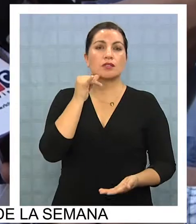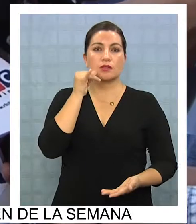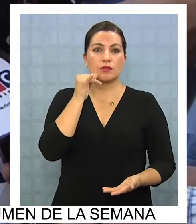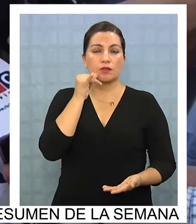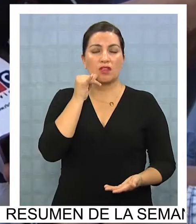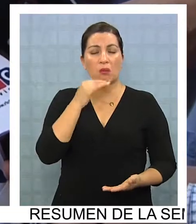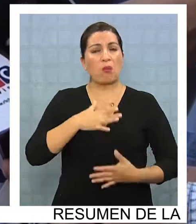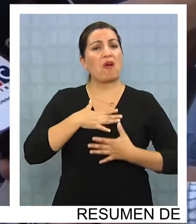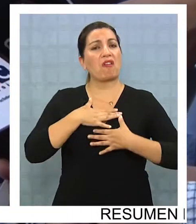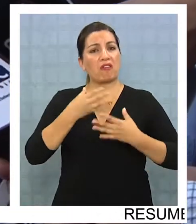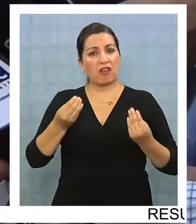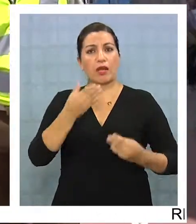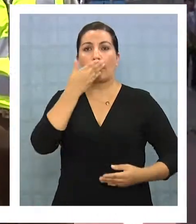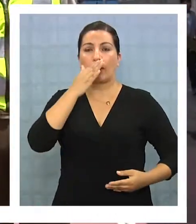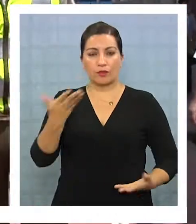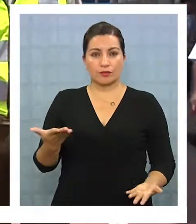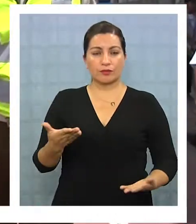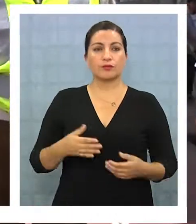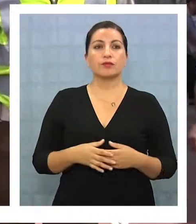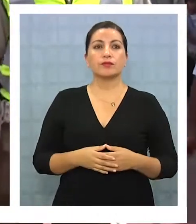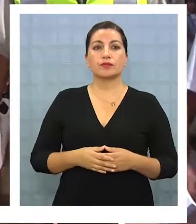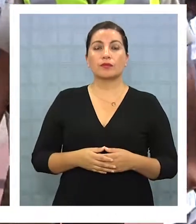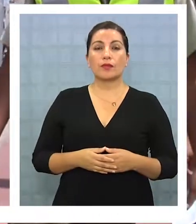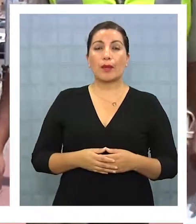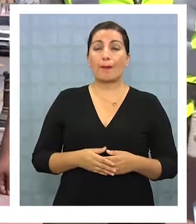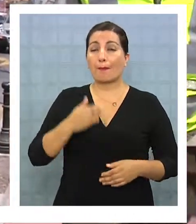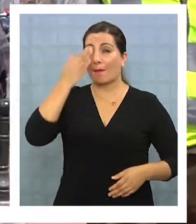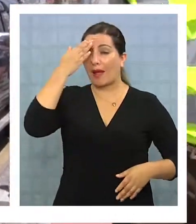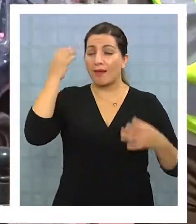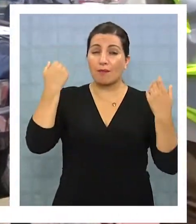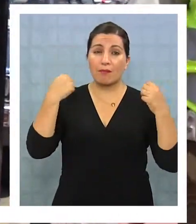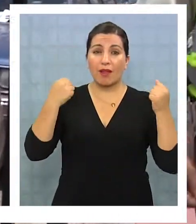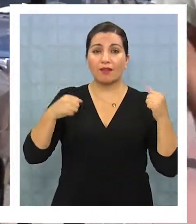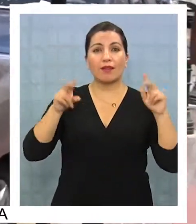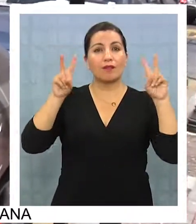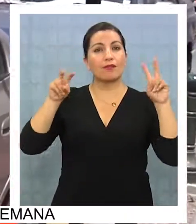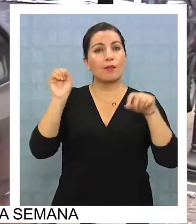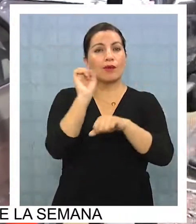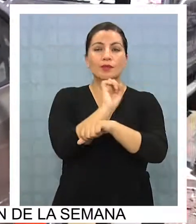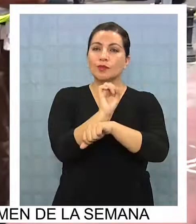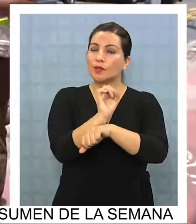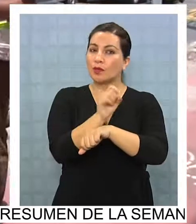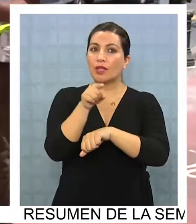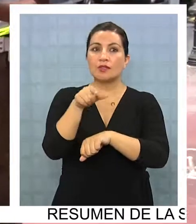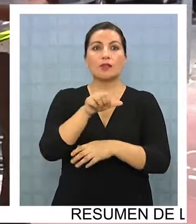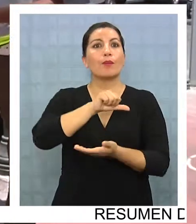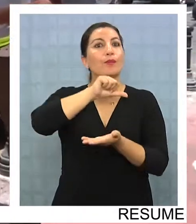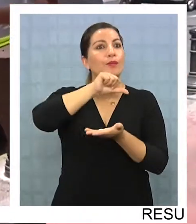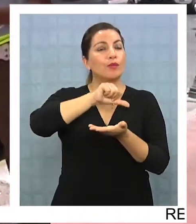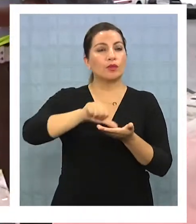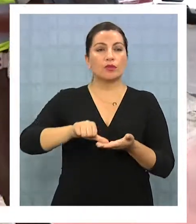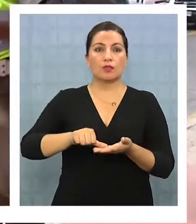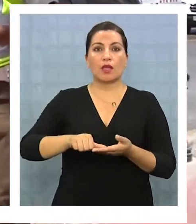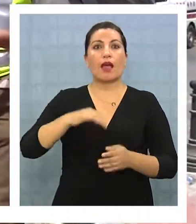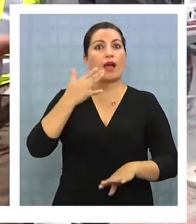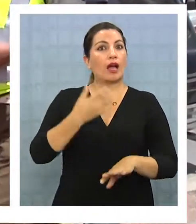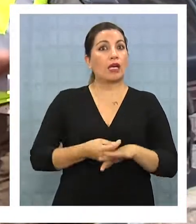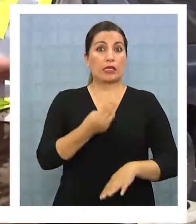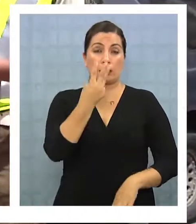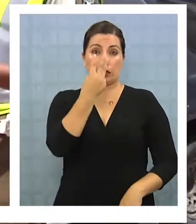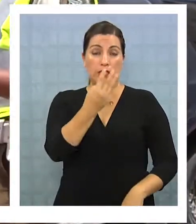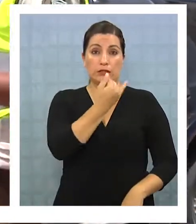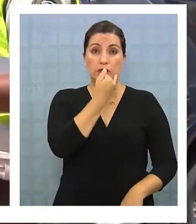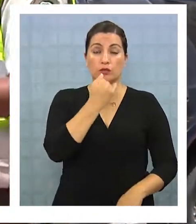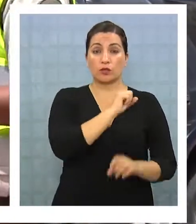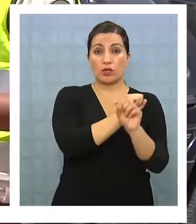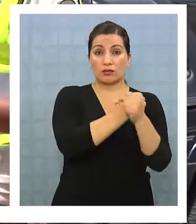más agradable y de mejor forma. Las malas prácticas entre los conductores serán sancionadas por tres instituciones,